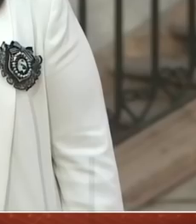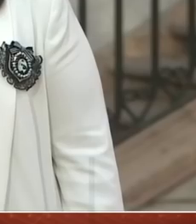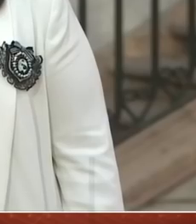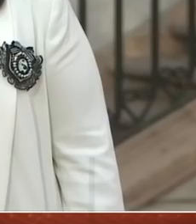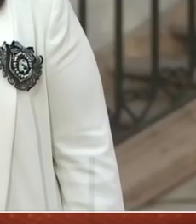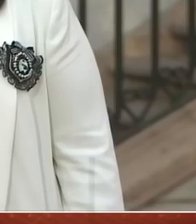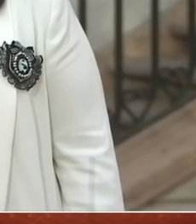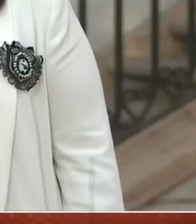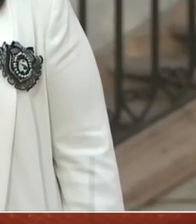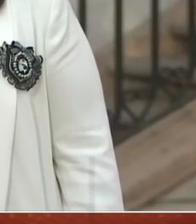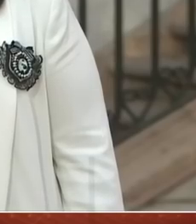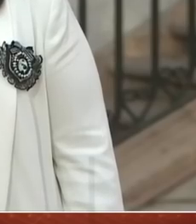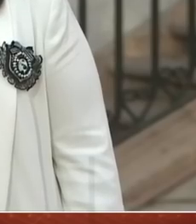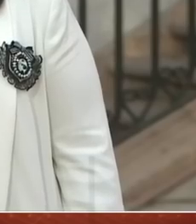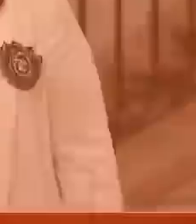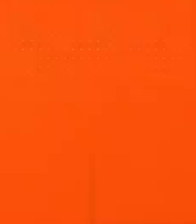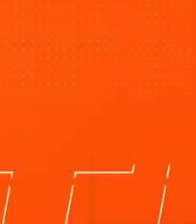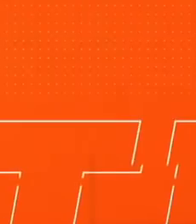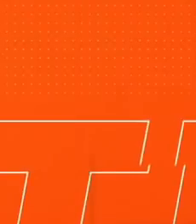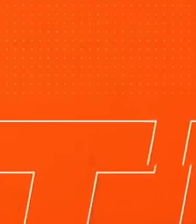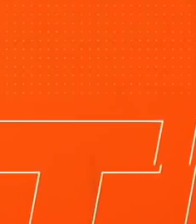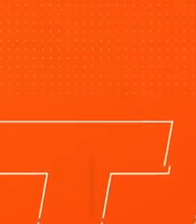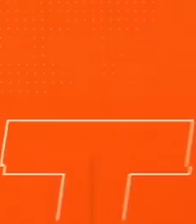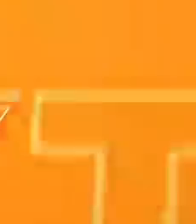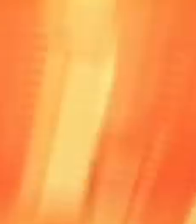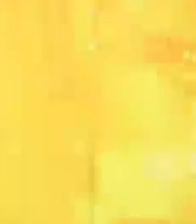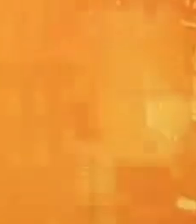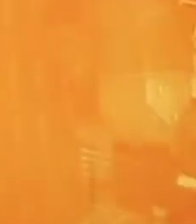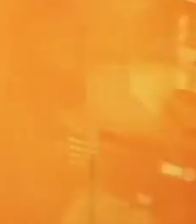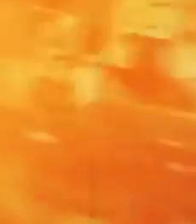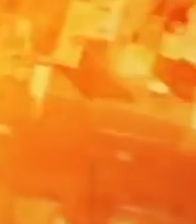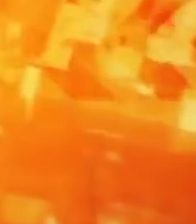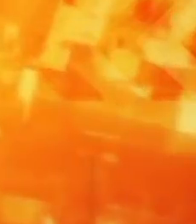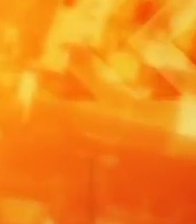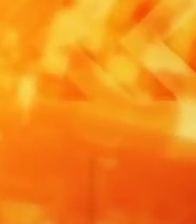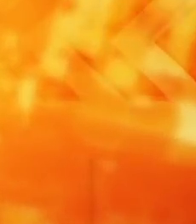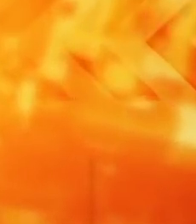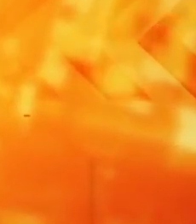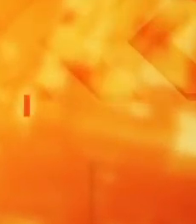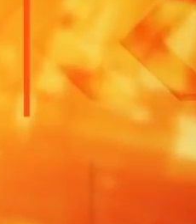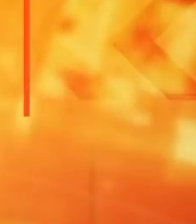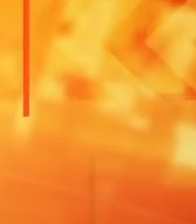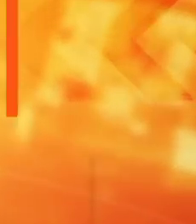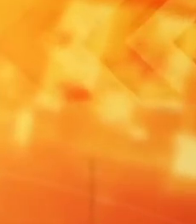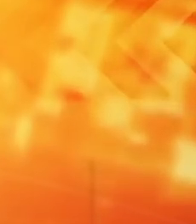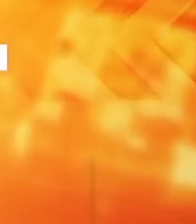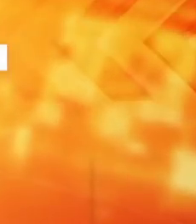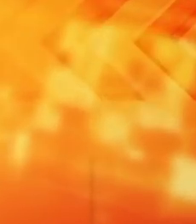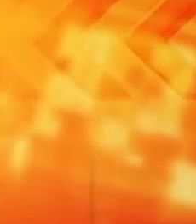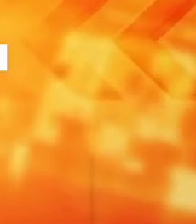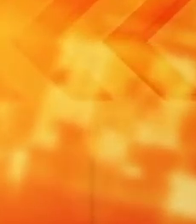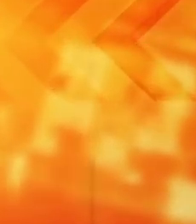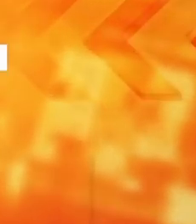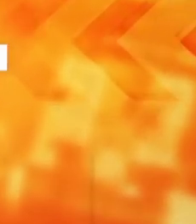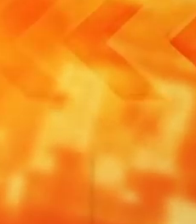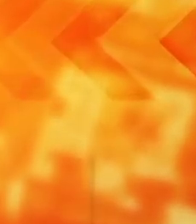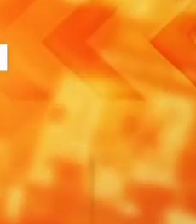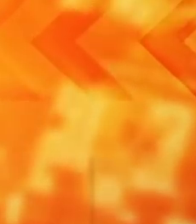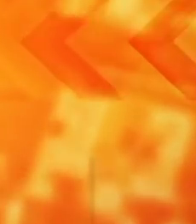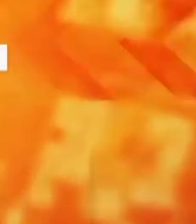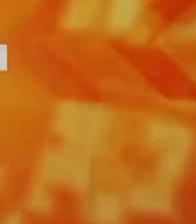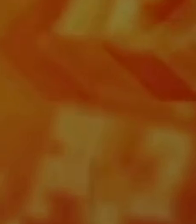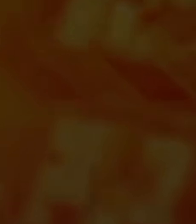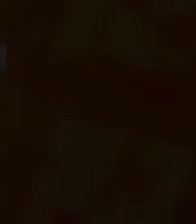esté muy bien, buenas tardes. Hemos presentado Extra de Tele13.